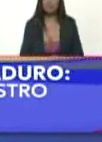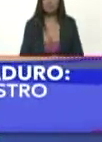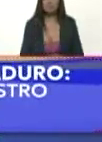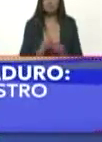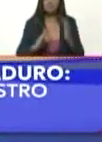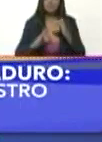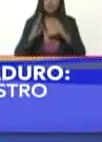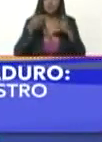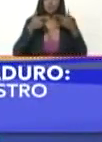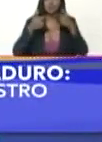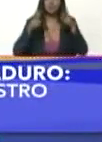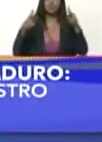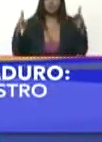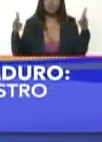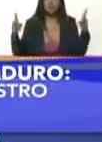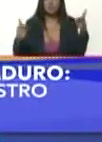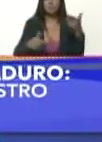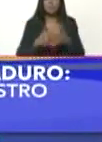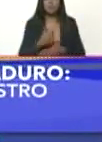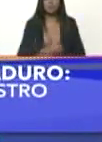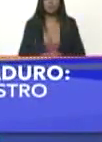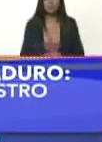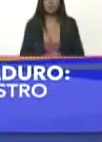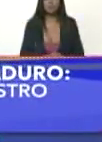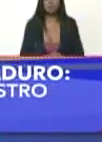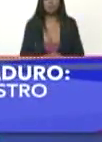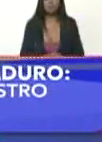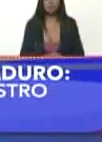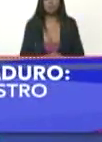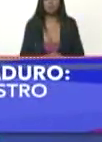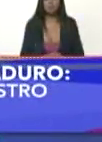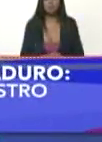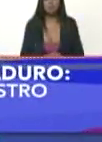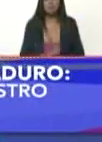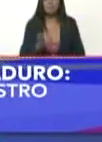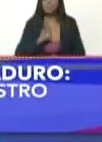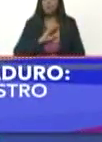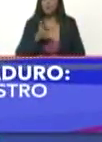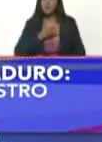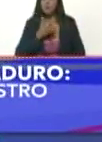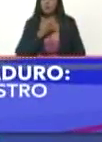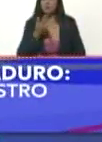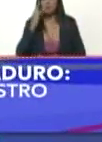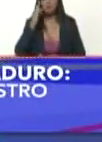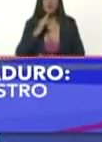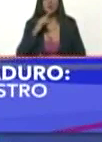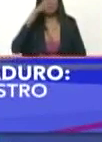elevar, expandir el papel de la Universidad Militar Bolivariana.